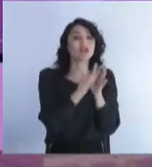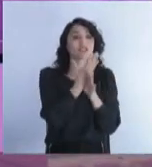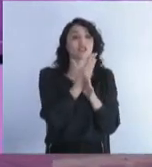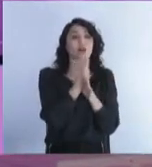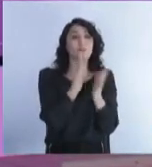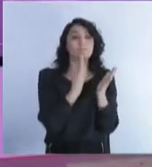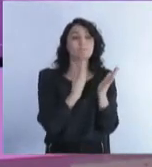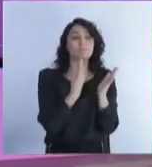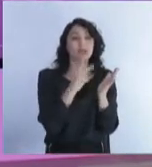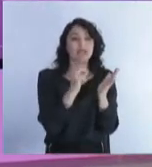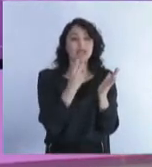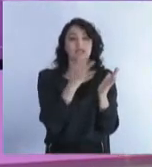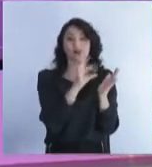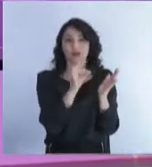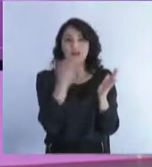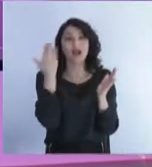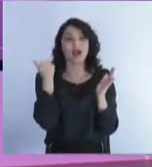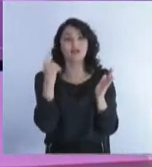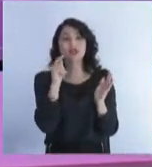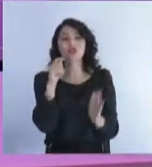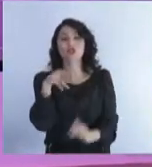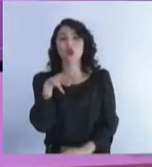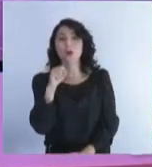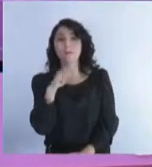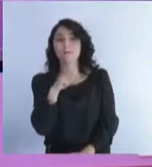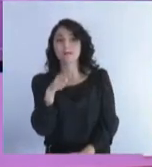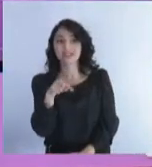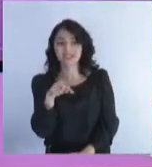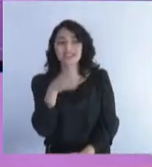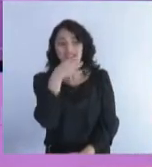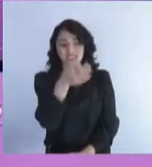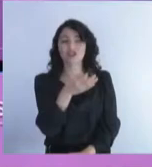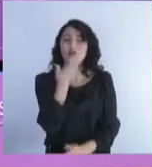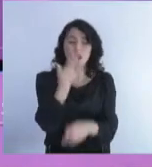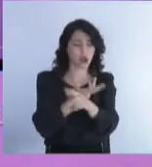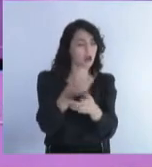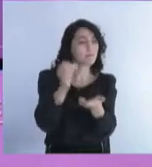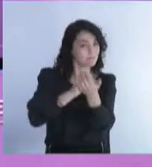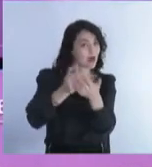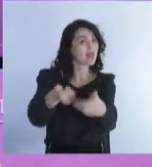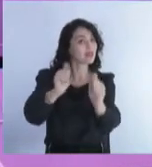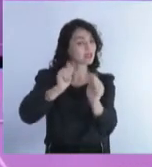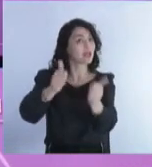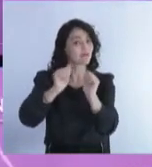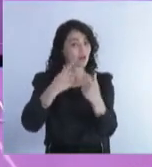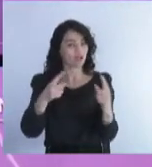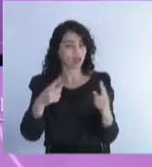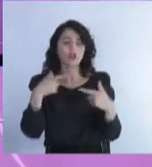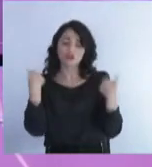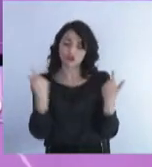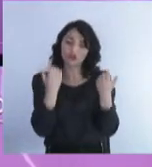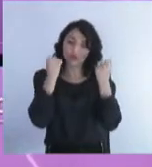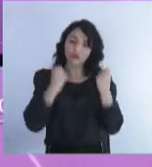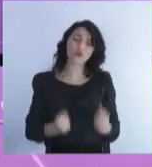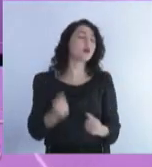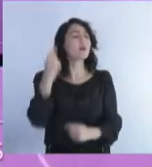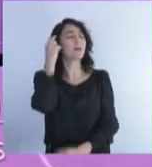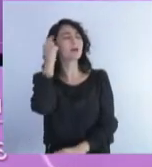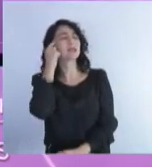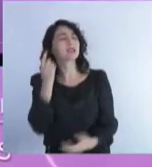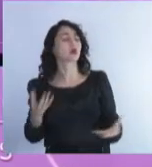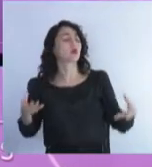anterior, Thomas Friedman, ¿verdad? Van a seguir los desafíos para adelante y por lo mismo tenemos que ser capaces de pensar en